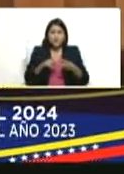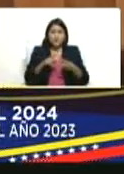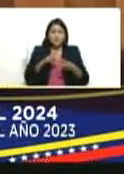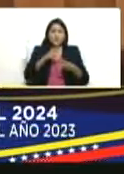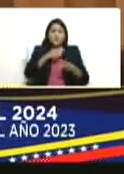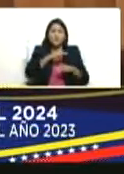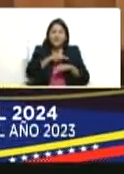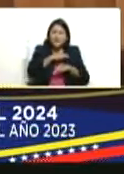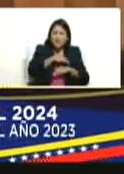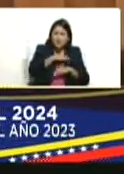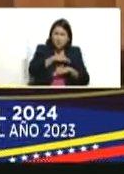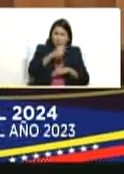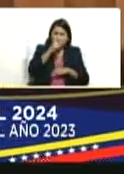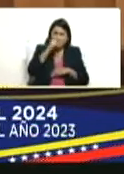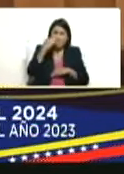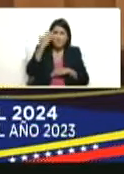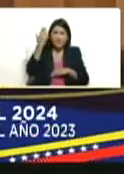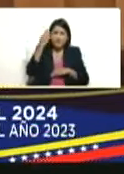Ceballos,